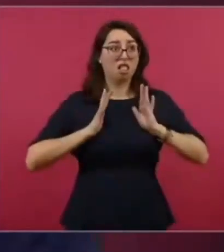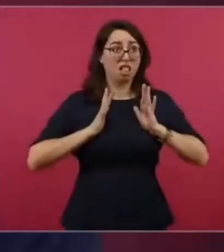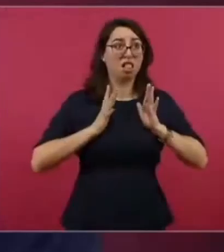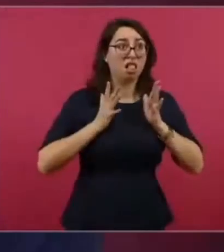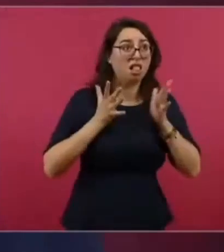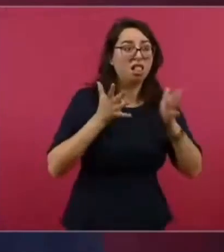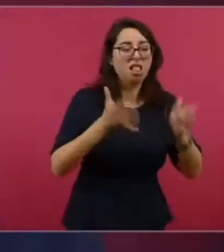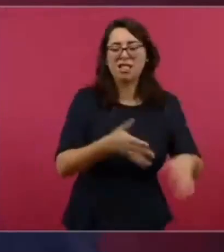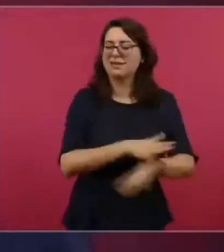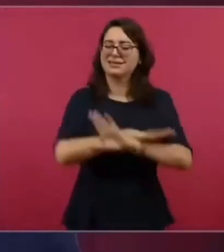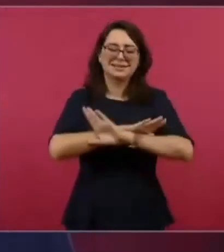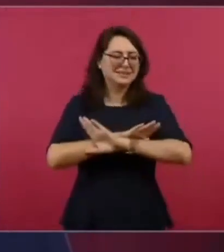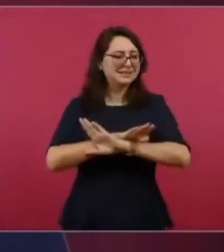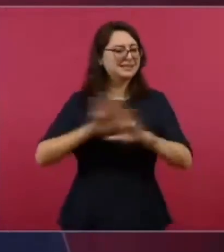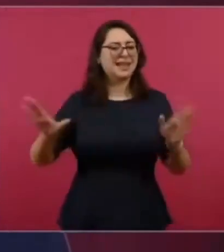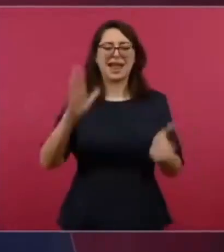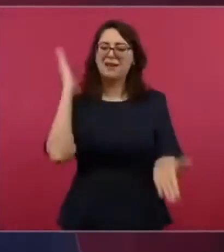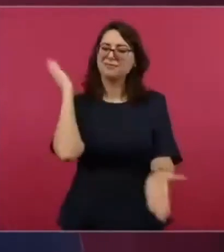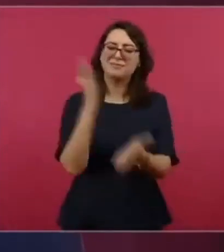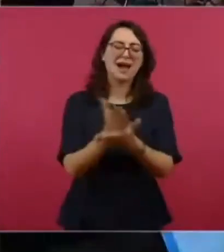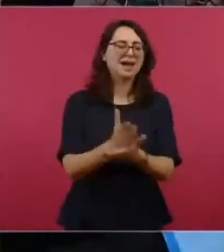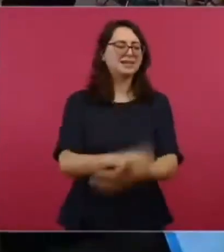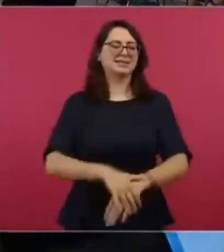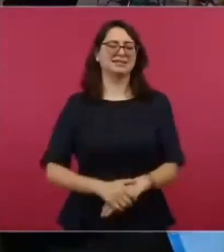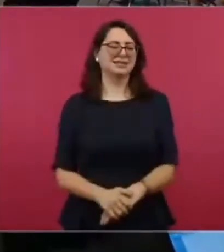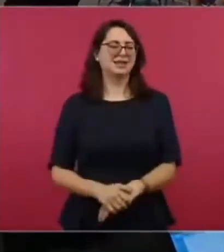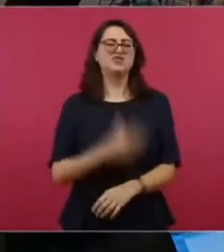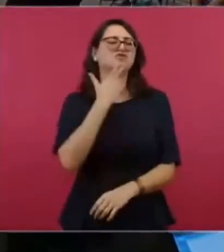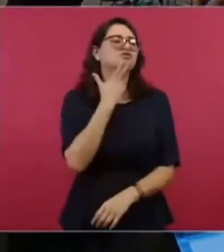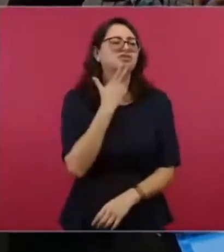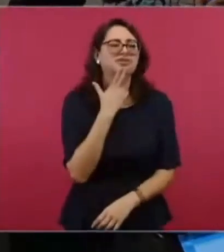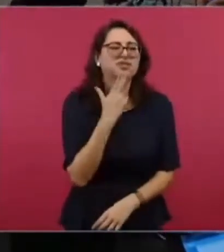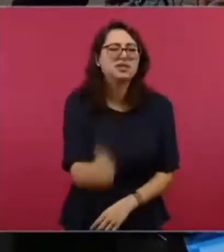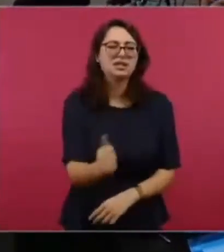la manipulación mediática.